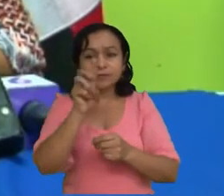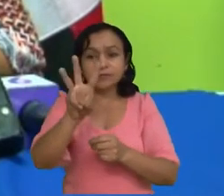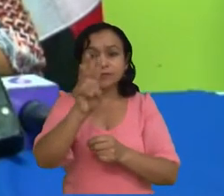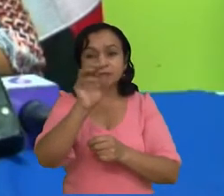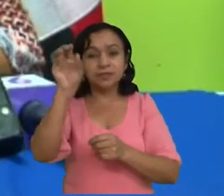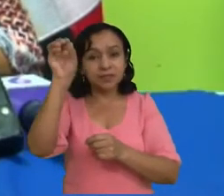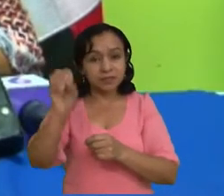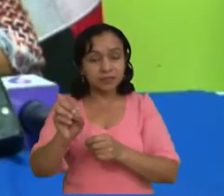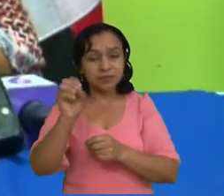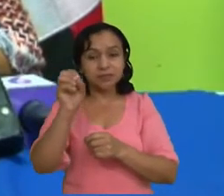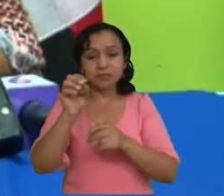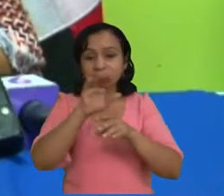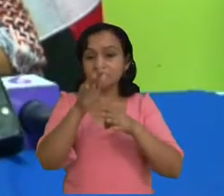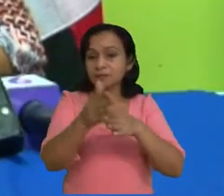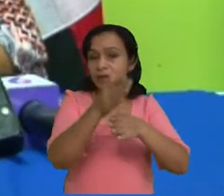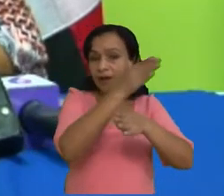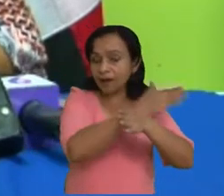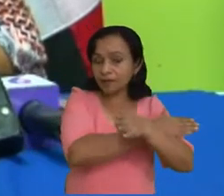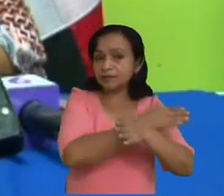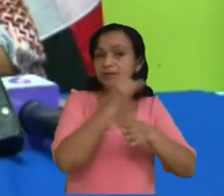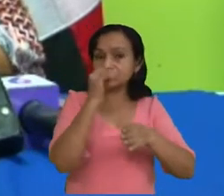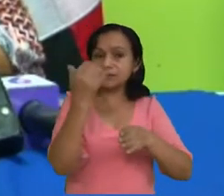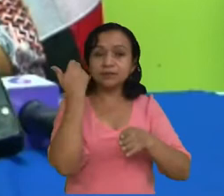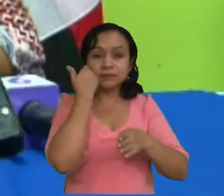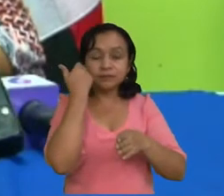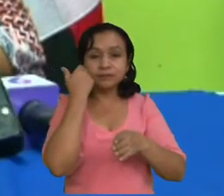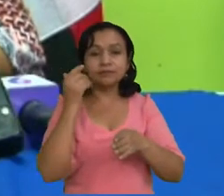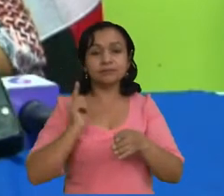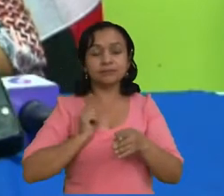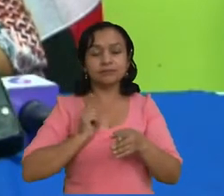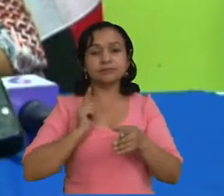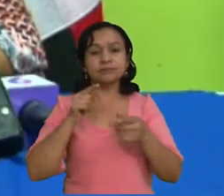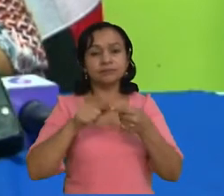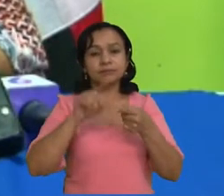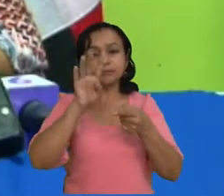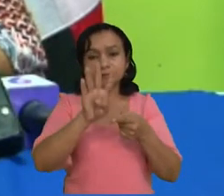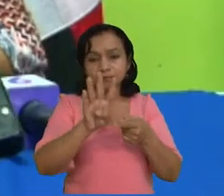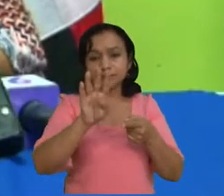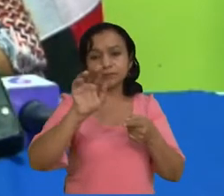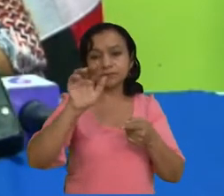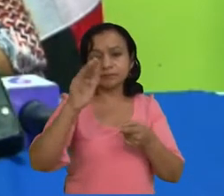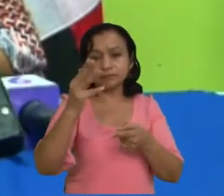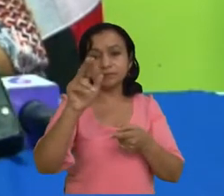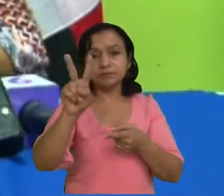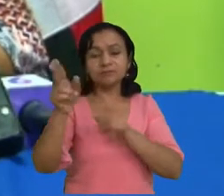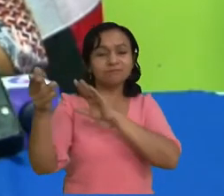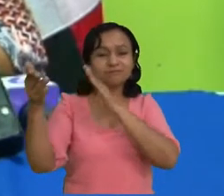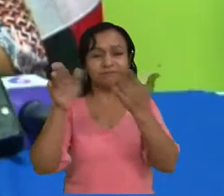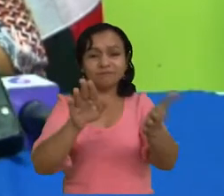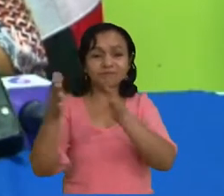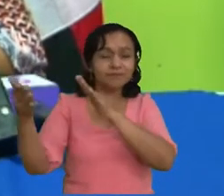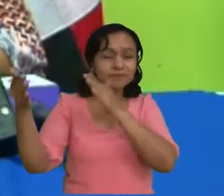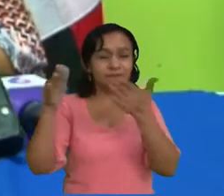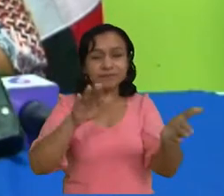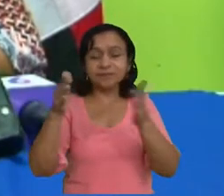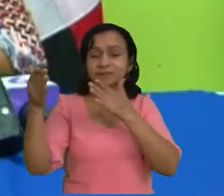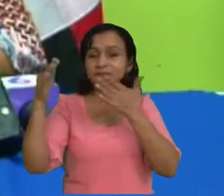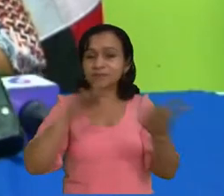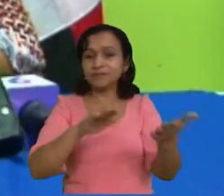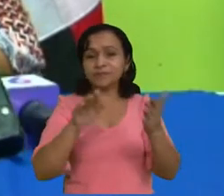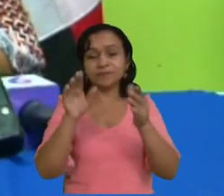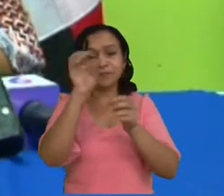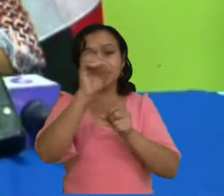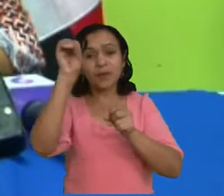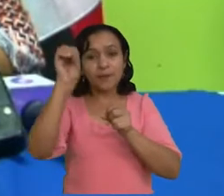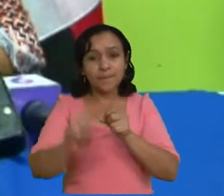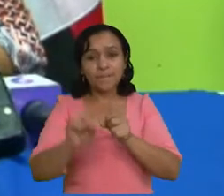en relación al total de casos confirmados. Se reportan al momento 492 fallecidos, manteniéndose el